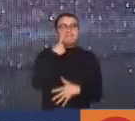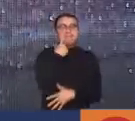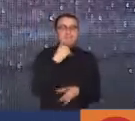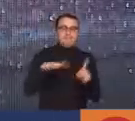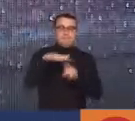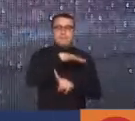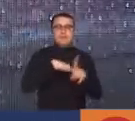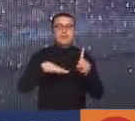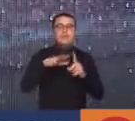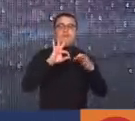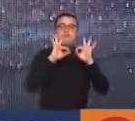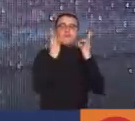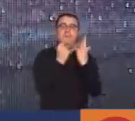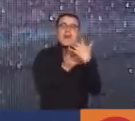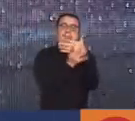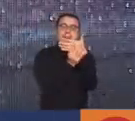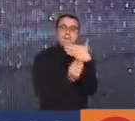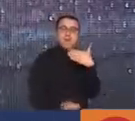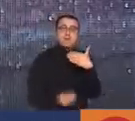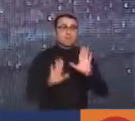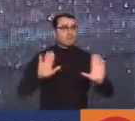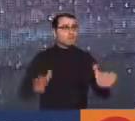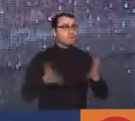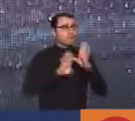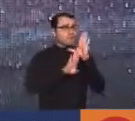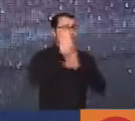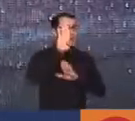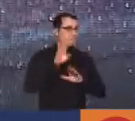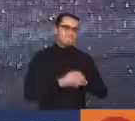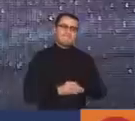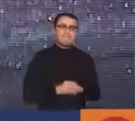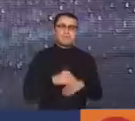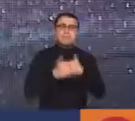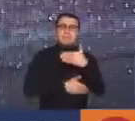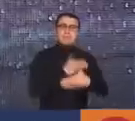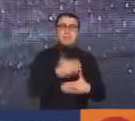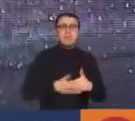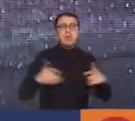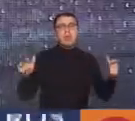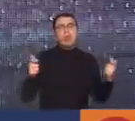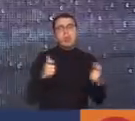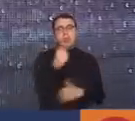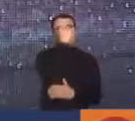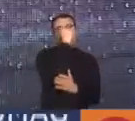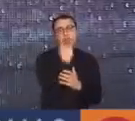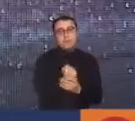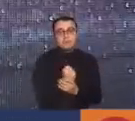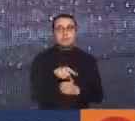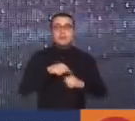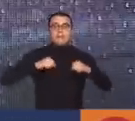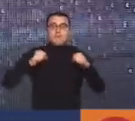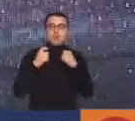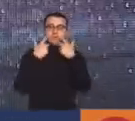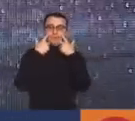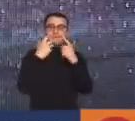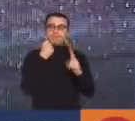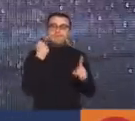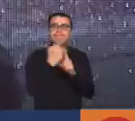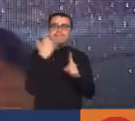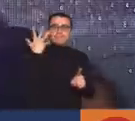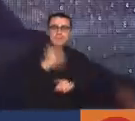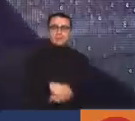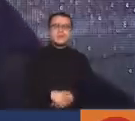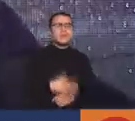pobre se deterioraran. Y eso en Bogotá tiene mucho peso, porque había un